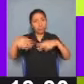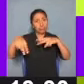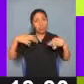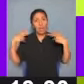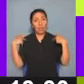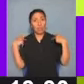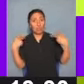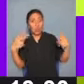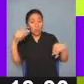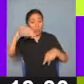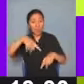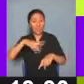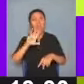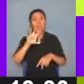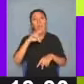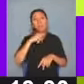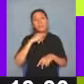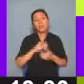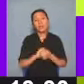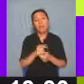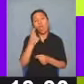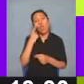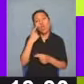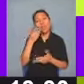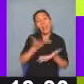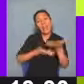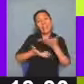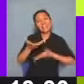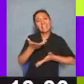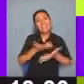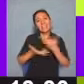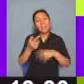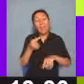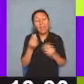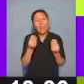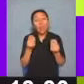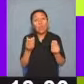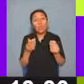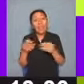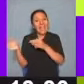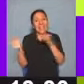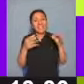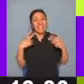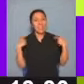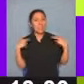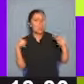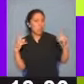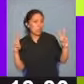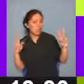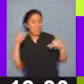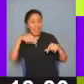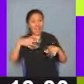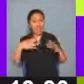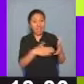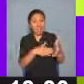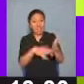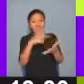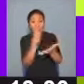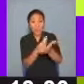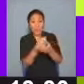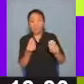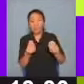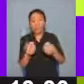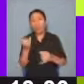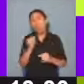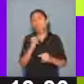aquí en nuestra provincia pero para conocer las actividades y para conocer cómo está justamente la llegada de los turistas aquí en la terminal de la provincia vamos a hablar con Emiliano